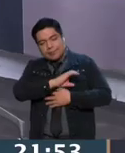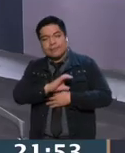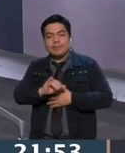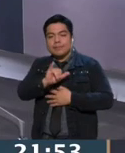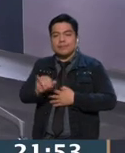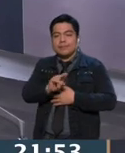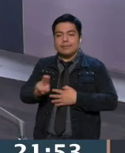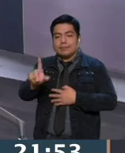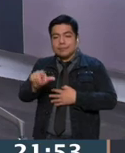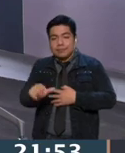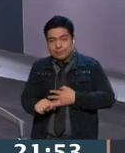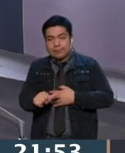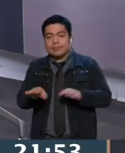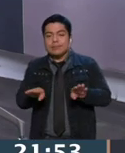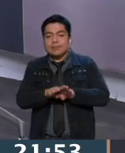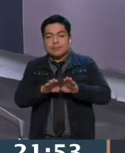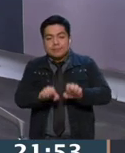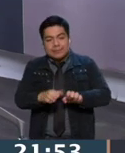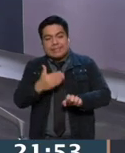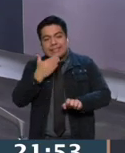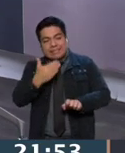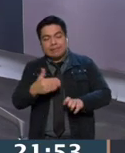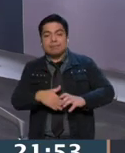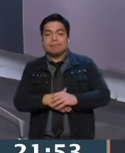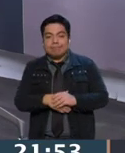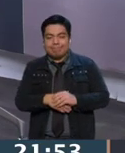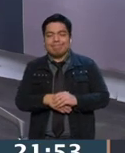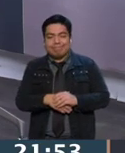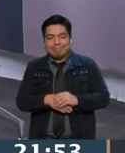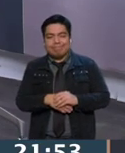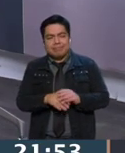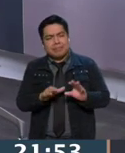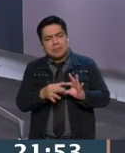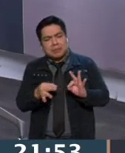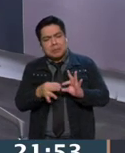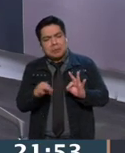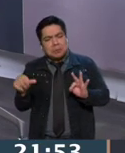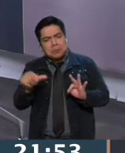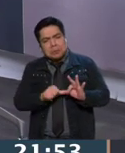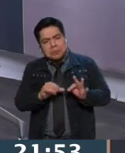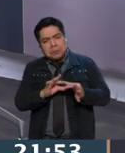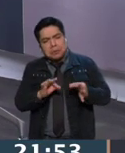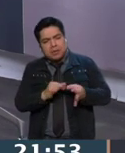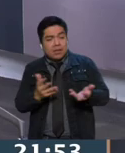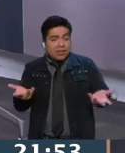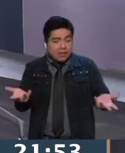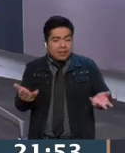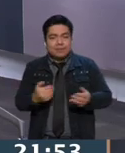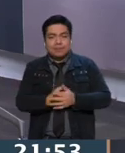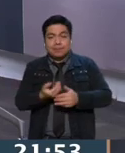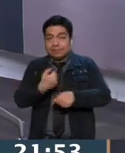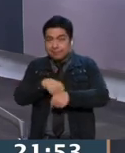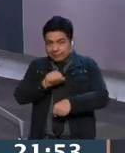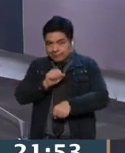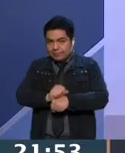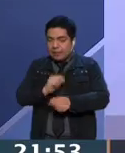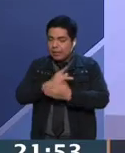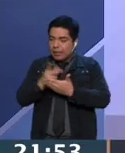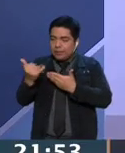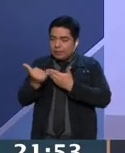estás, Julia? Hola, Braulio, ¿qué tal? ¿Cómo estás? Gusto verte, muy bien. Qué bueno, qué bueno. Cuéntanos, ¿qué nos traes esta semana? Pues esta semana vamos a hablar de un